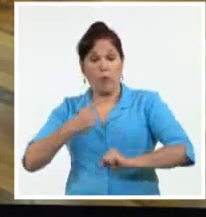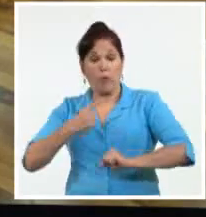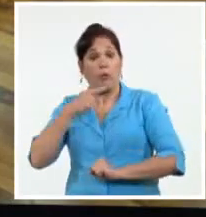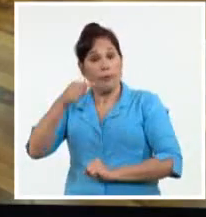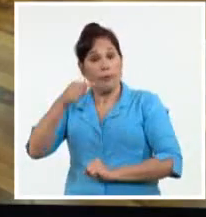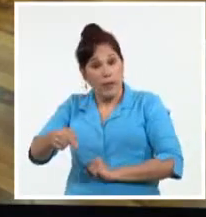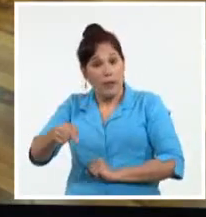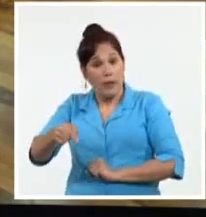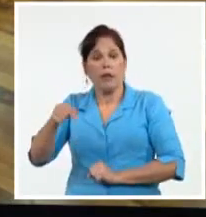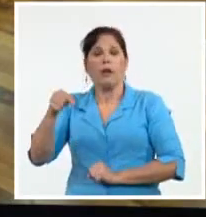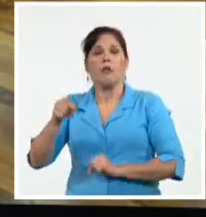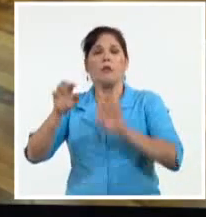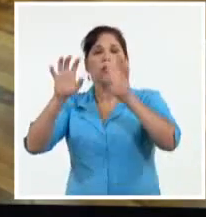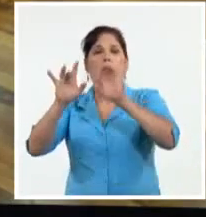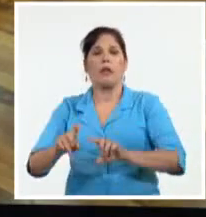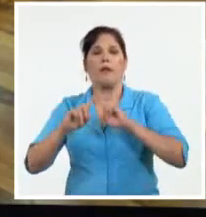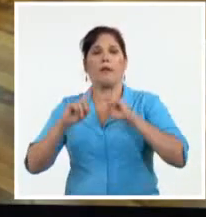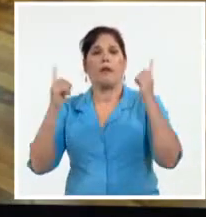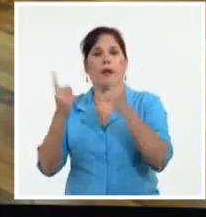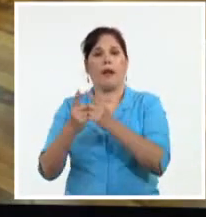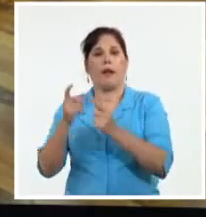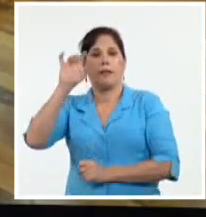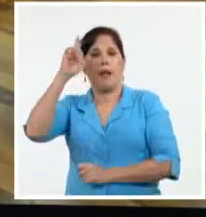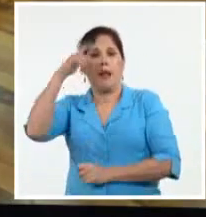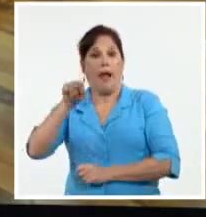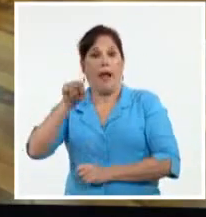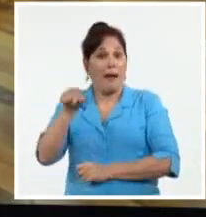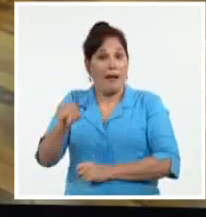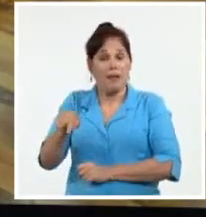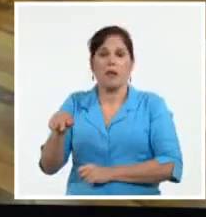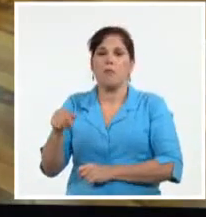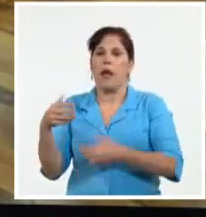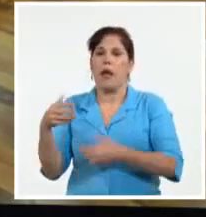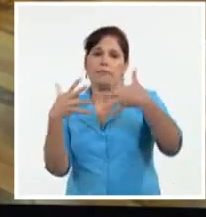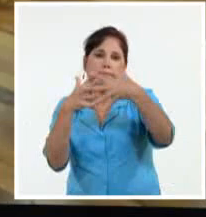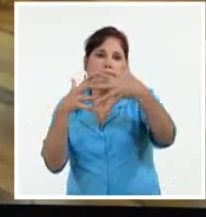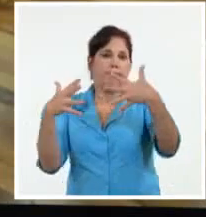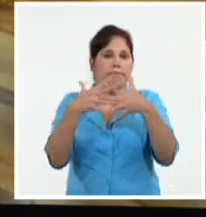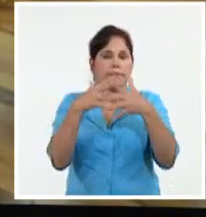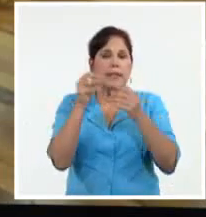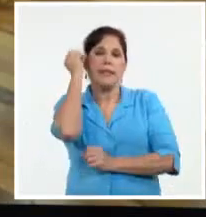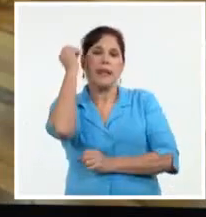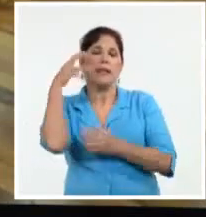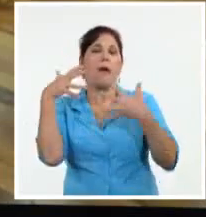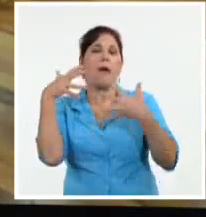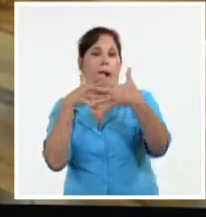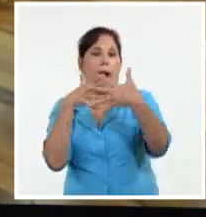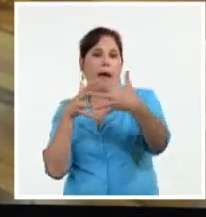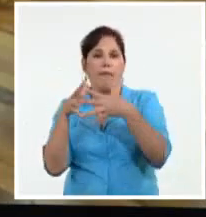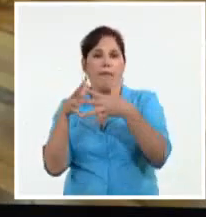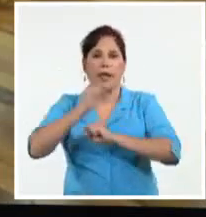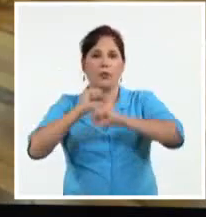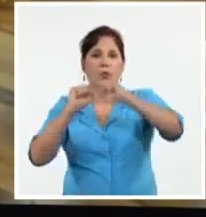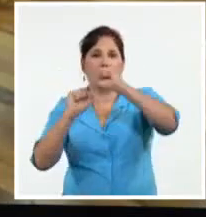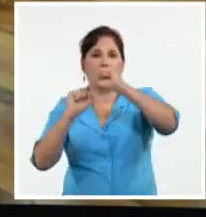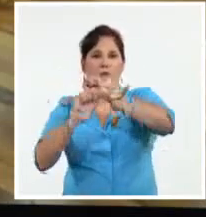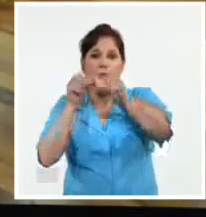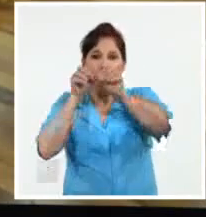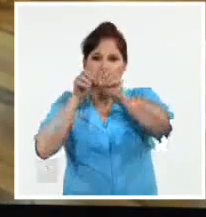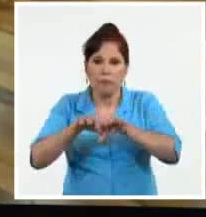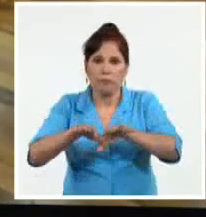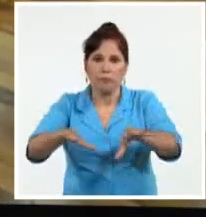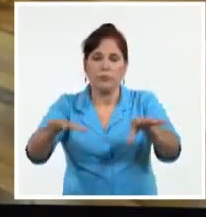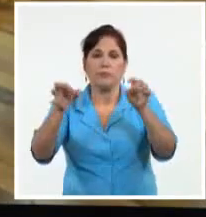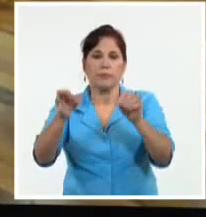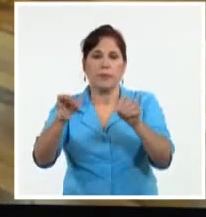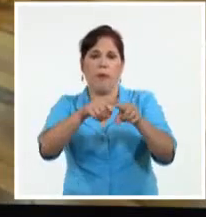la pertinencia de una Secretaría General de CELAC que se encargue de articular todas las iniciativas y que de ahí se desprenden otras